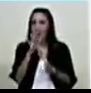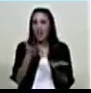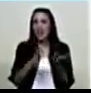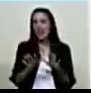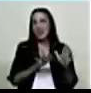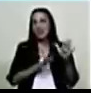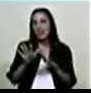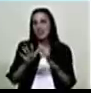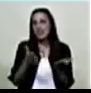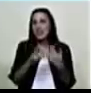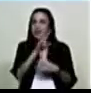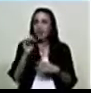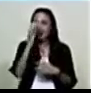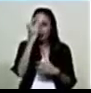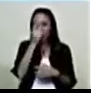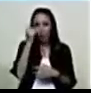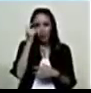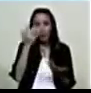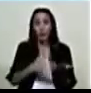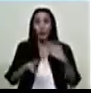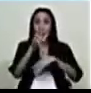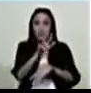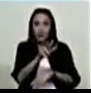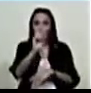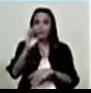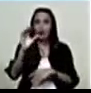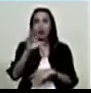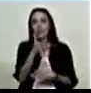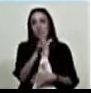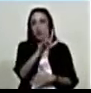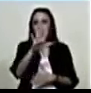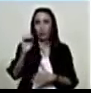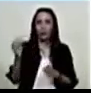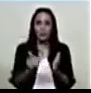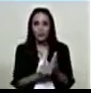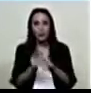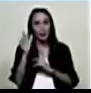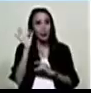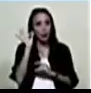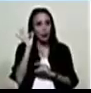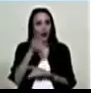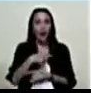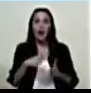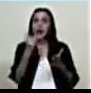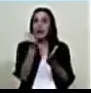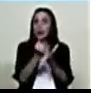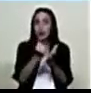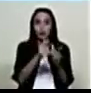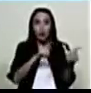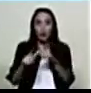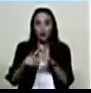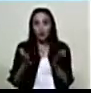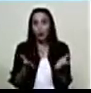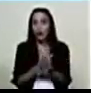el 15, el 20 de febrero, a las 350 mil embarazadas que se han inscrito en el carnet de la patria para el